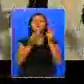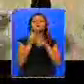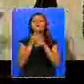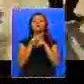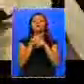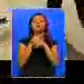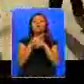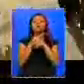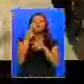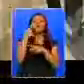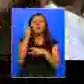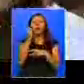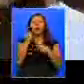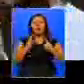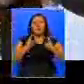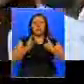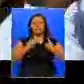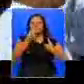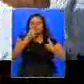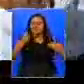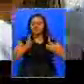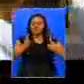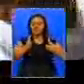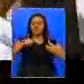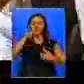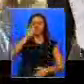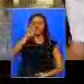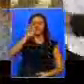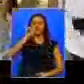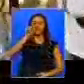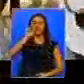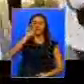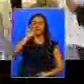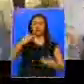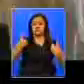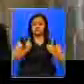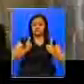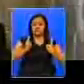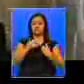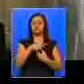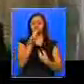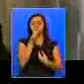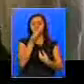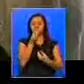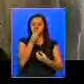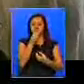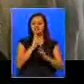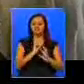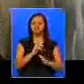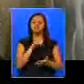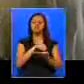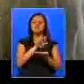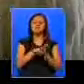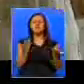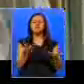veterinarios, bioinsumos, biotecnología, lo vamos a ver más adelante también, aplicaciones hacia la